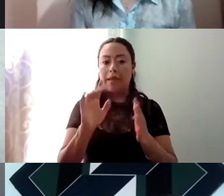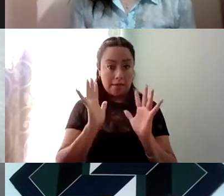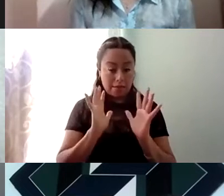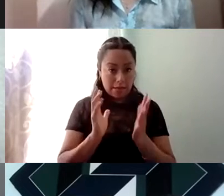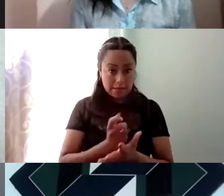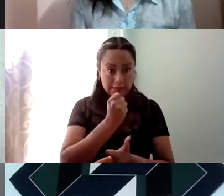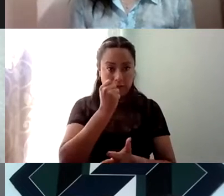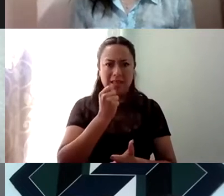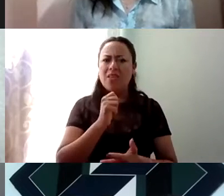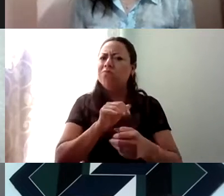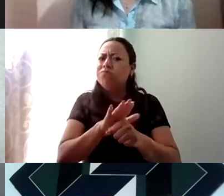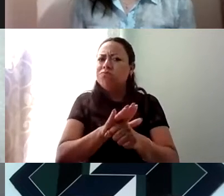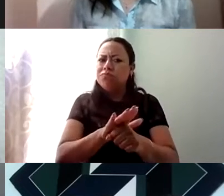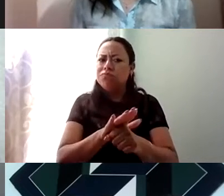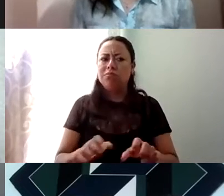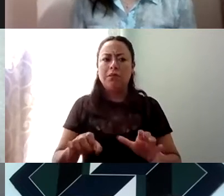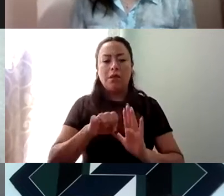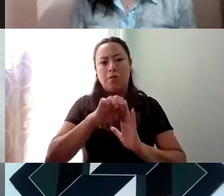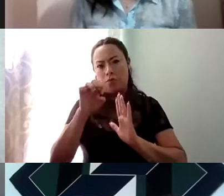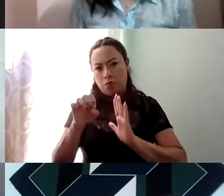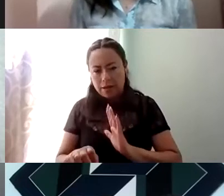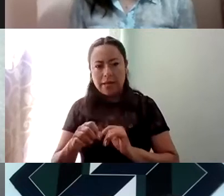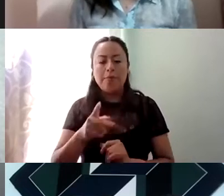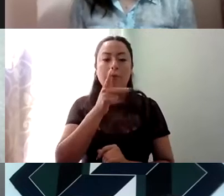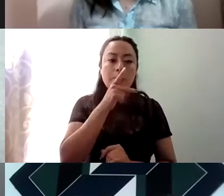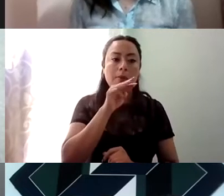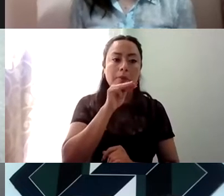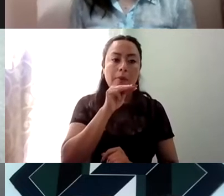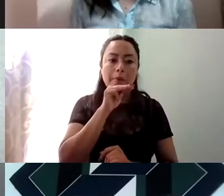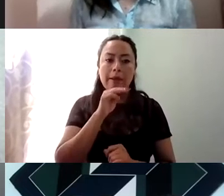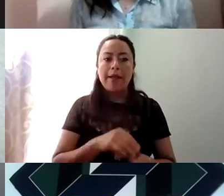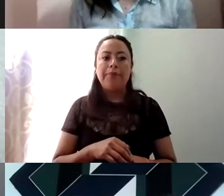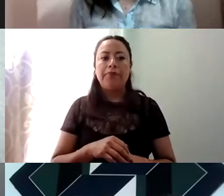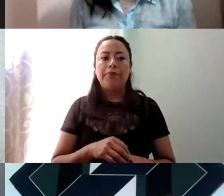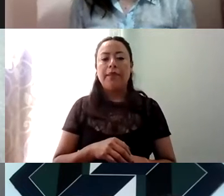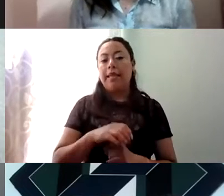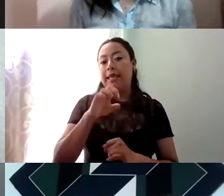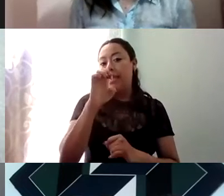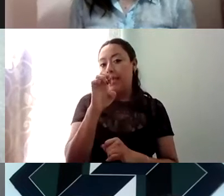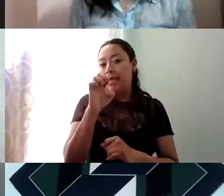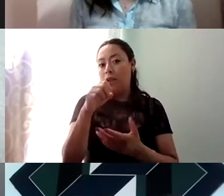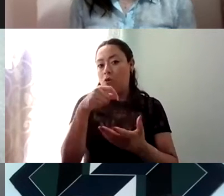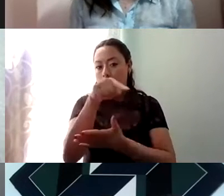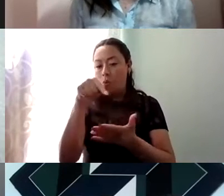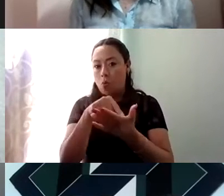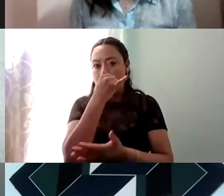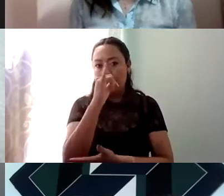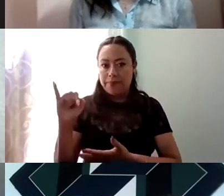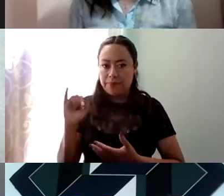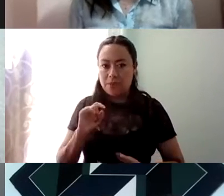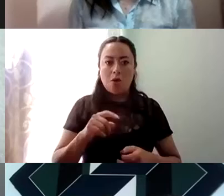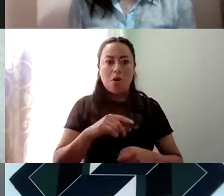ejemplos están el de las madres y de los padres en estancias infantiles, las víctimas de violencia intrafamiliar y albergues